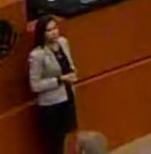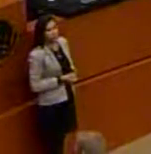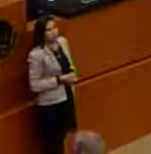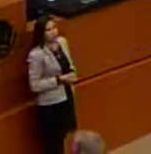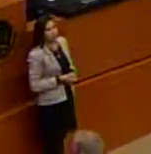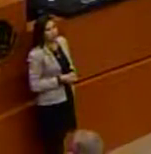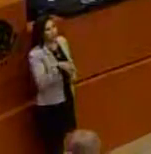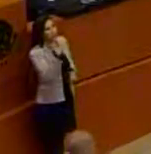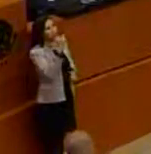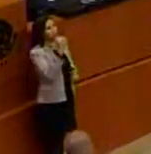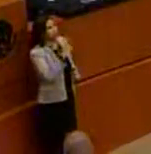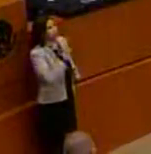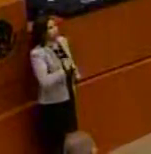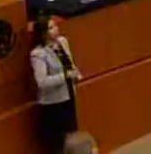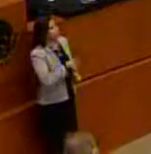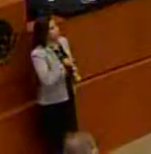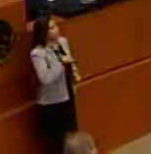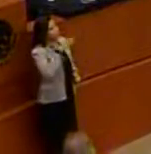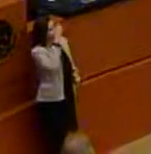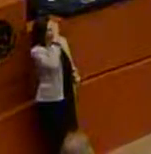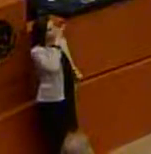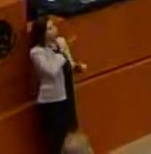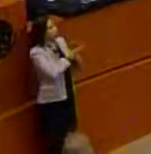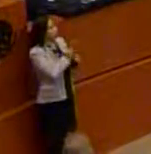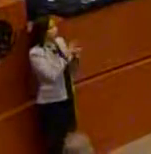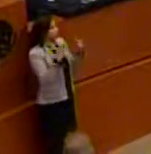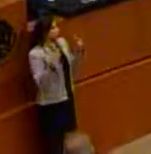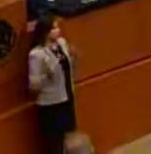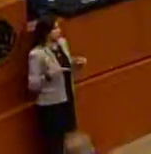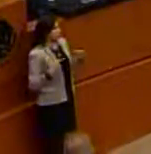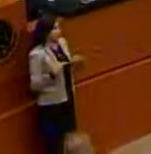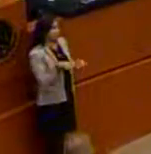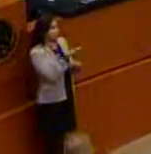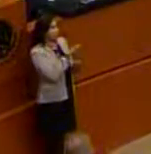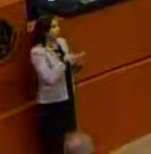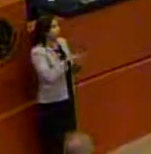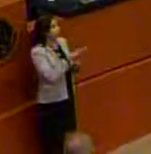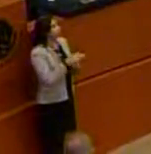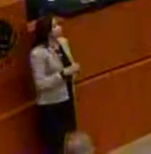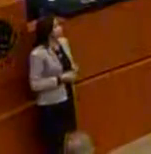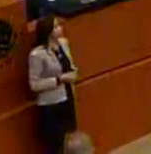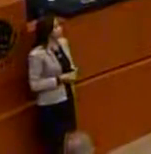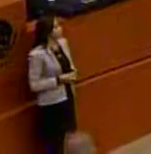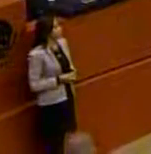que aún en el caso de Suiza se está pensando en que cualquier ciudadano,